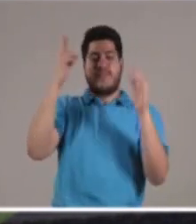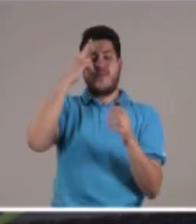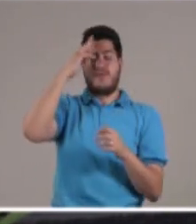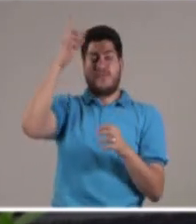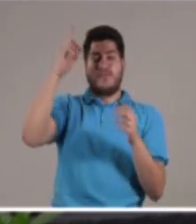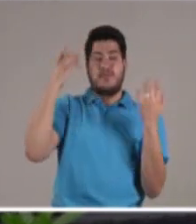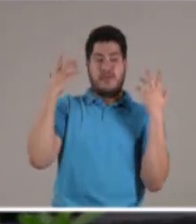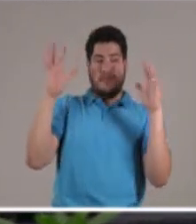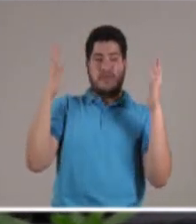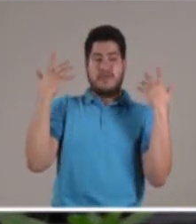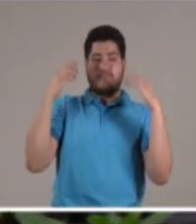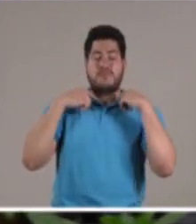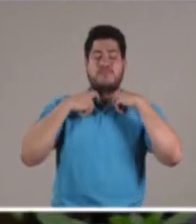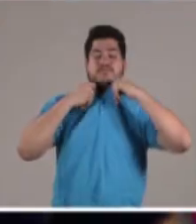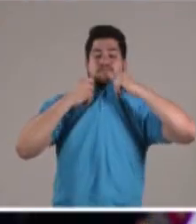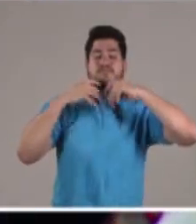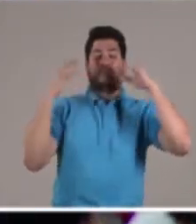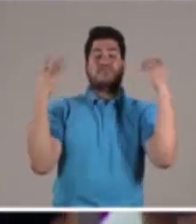bendito hermano